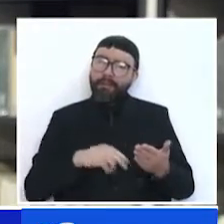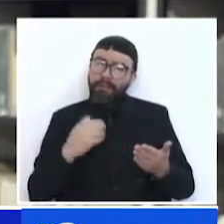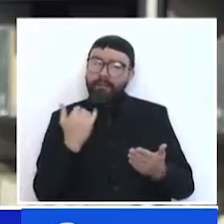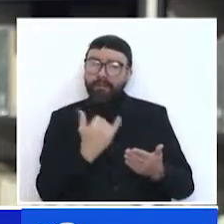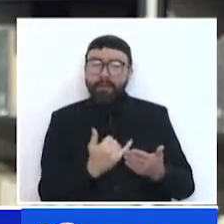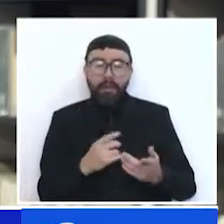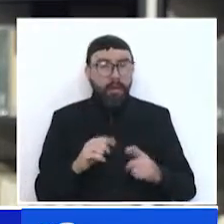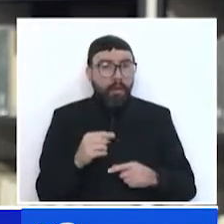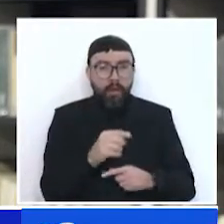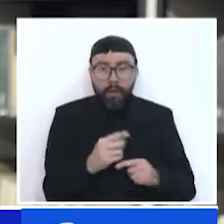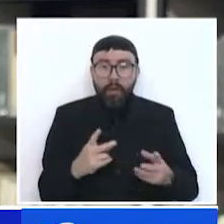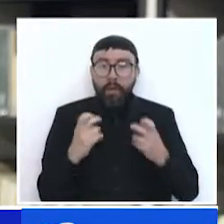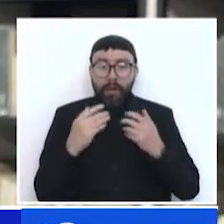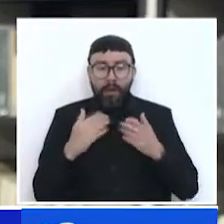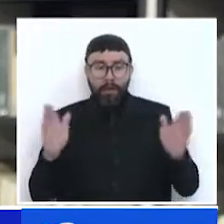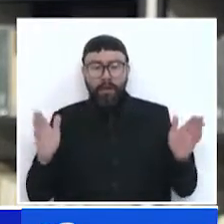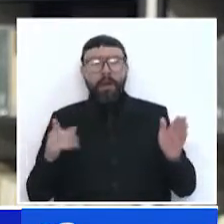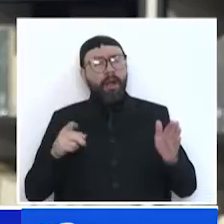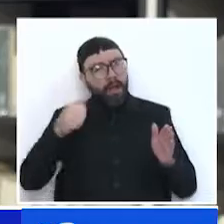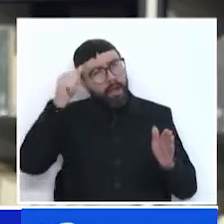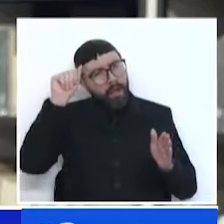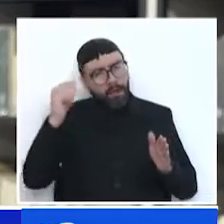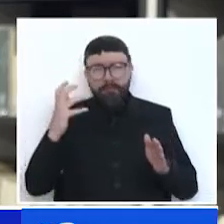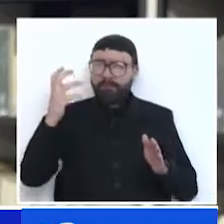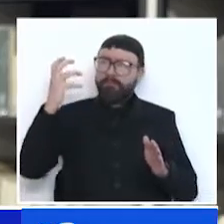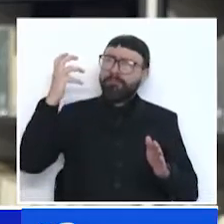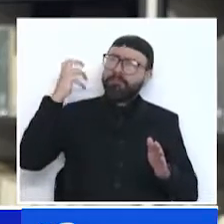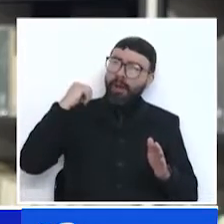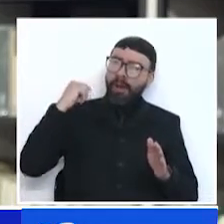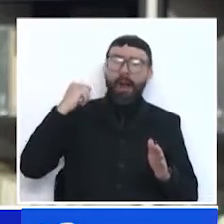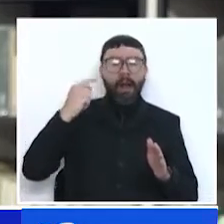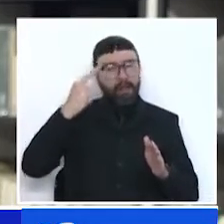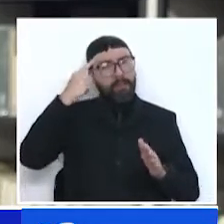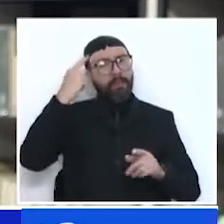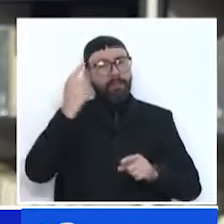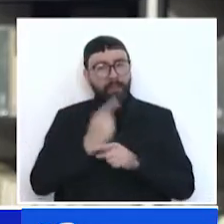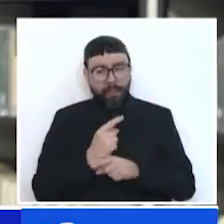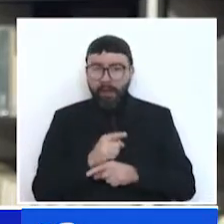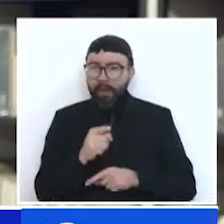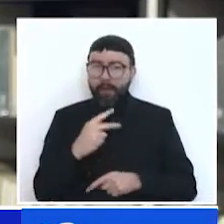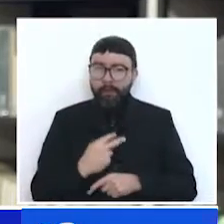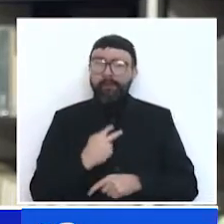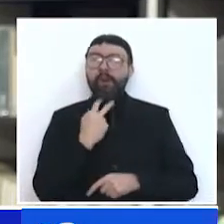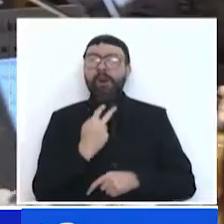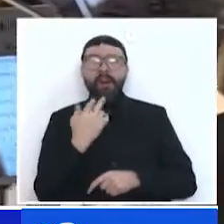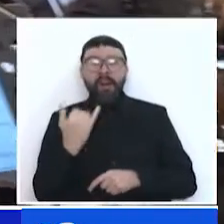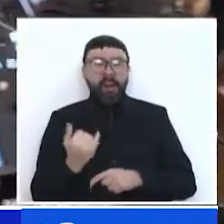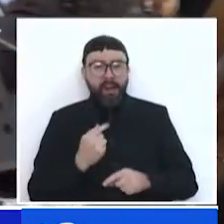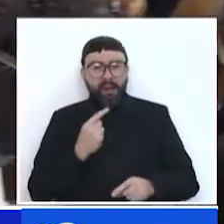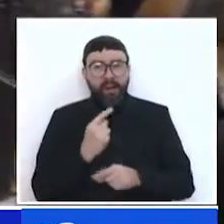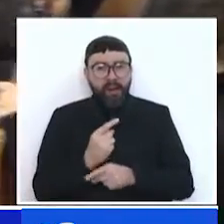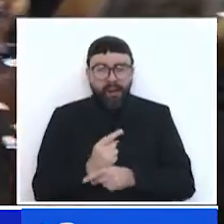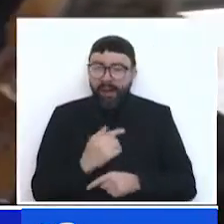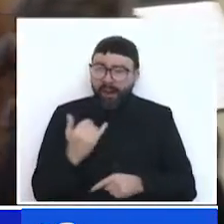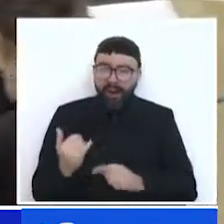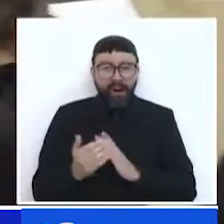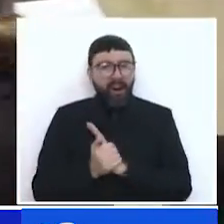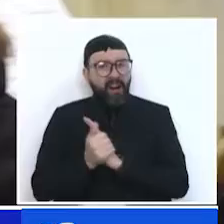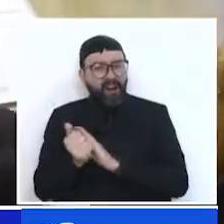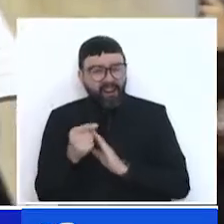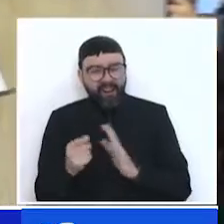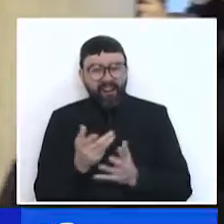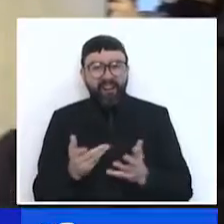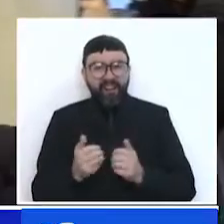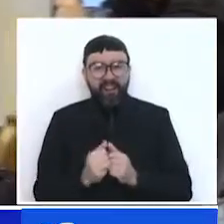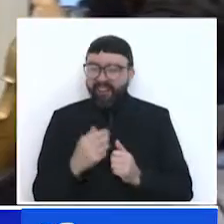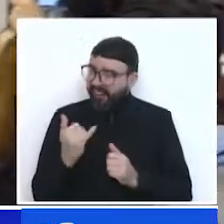que regresemos a nuestros orígenes, para que recordemos sus voces, sus poesías, sus talentos. El evento